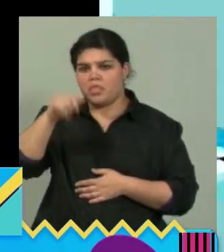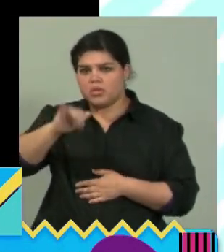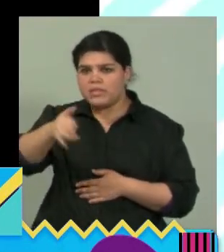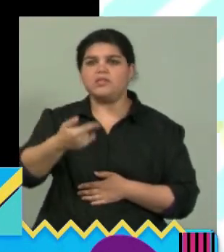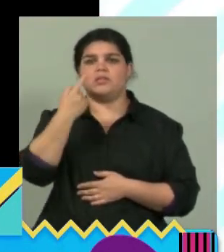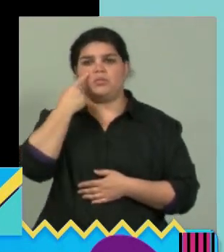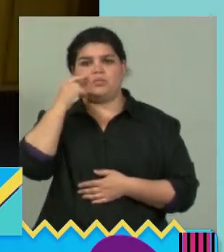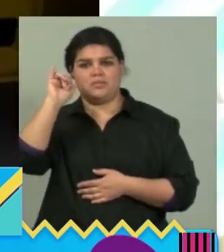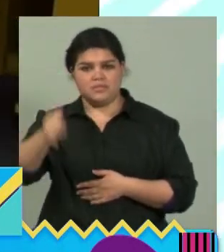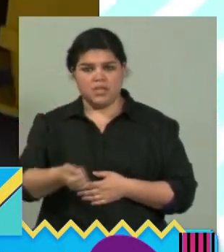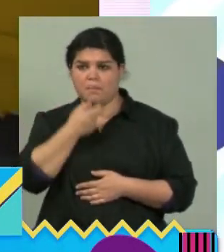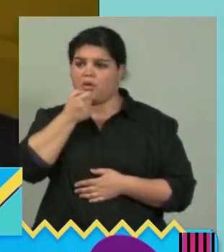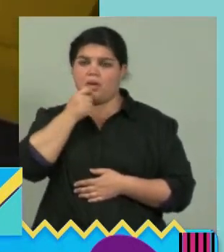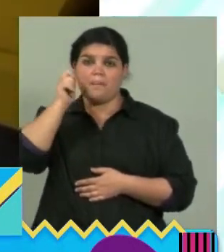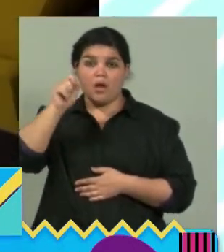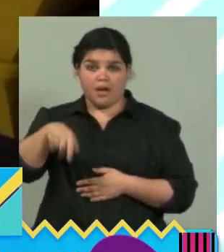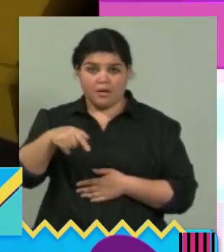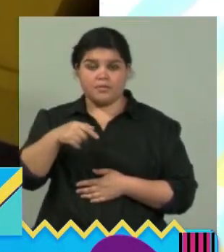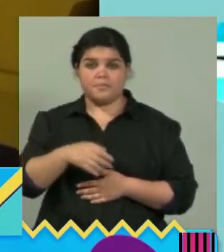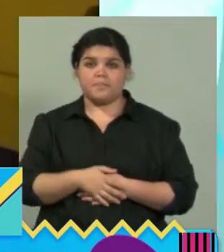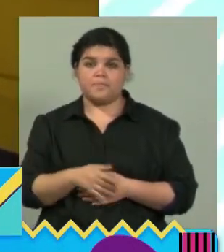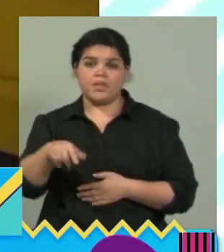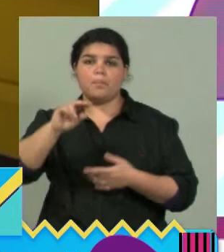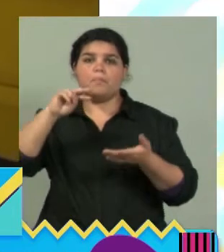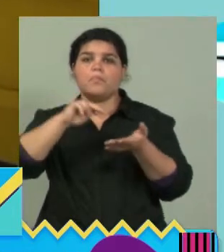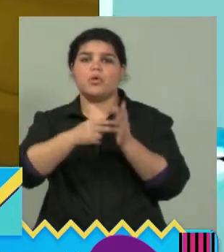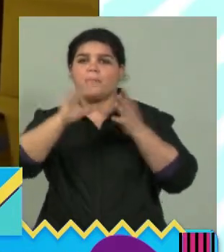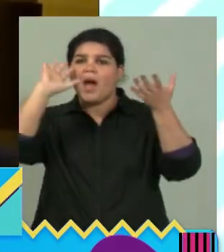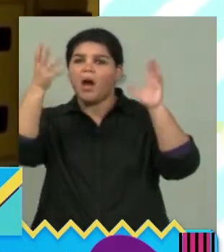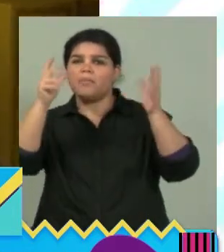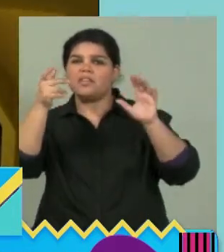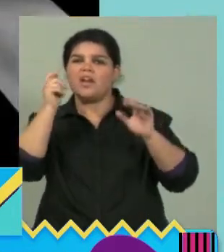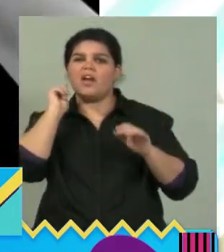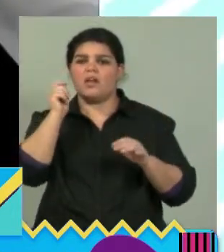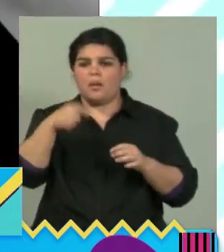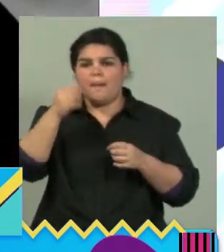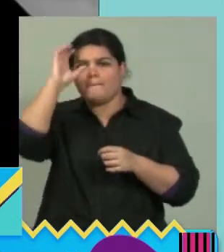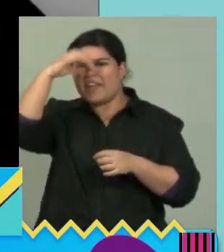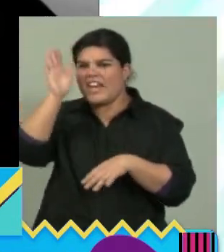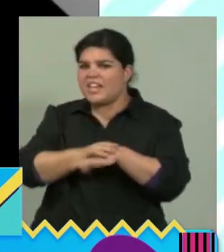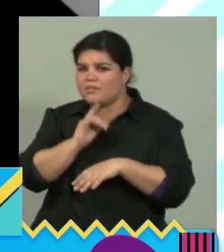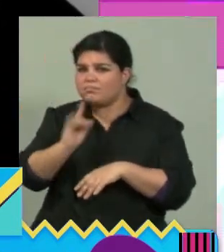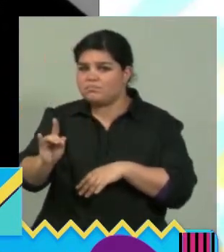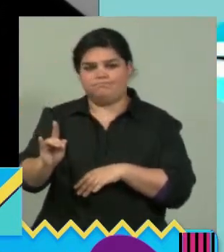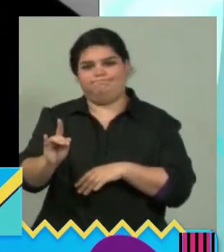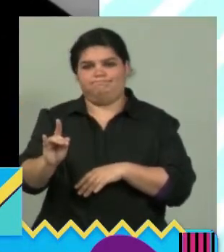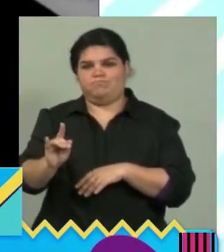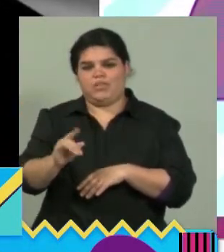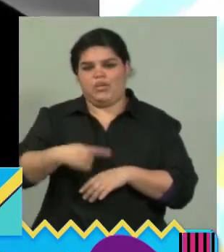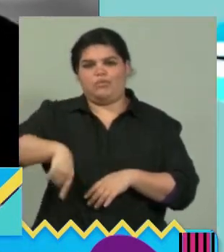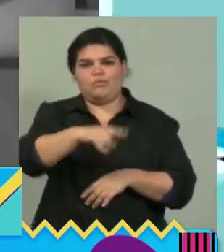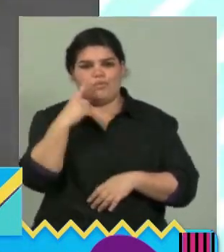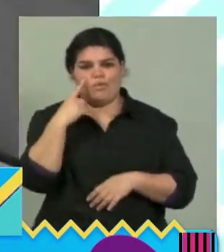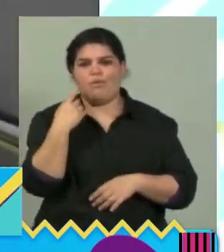de Mendoza. Y Mendoza, el problema ambiental que tiene Mendoza no lo generó la minería. El problema ambiental lo generamos nosotros, los vecinos de la